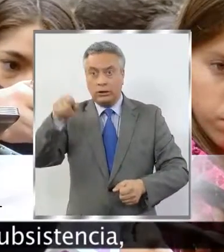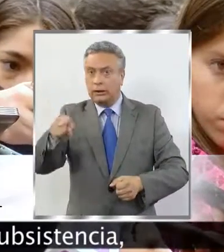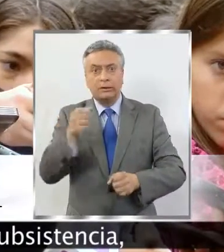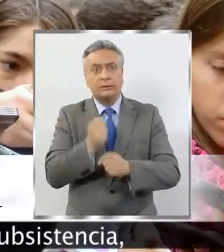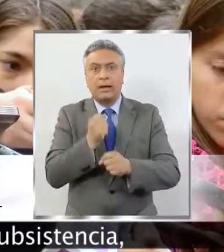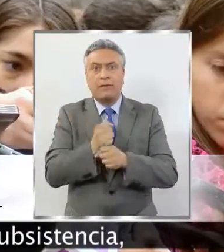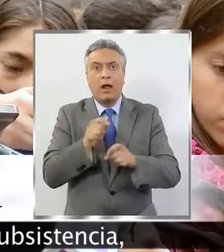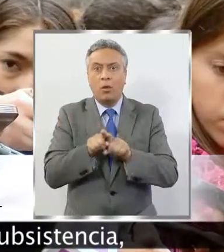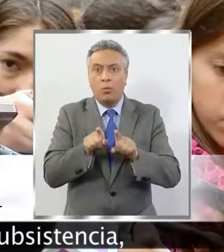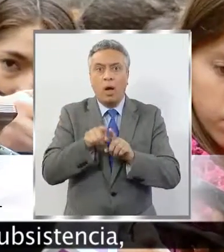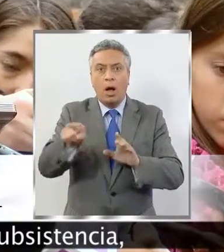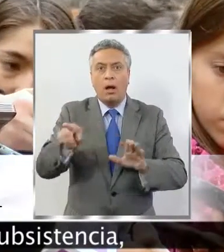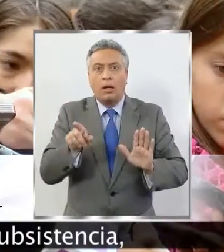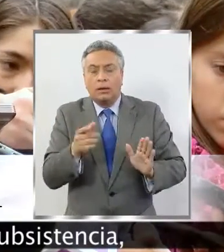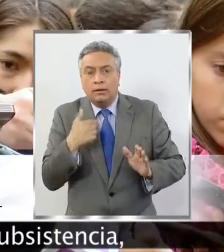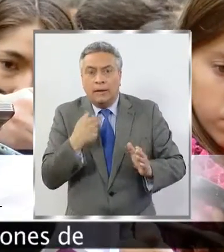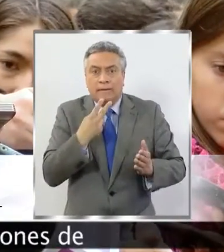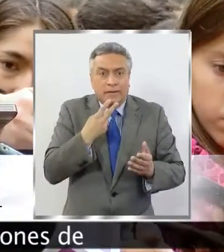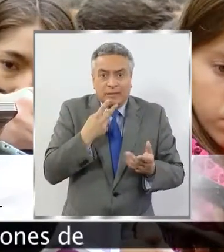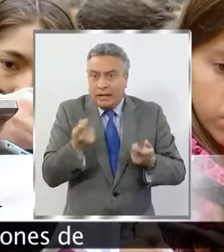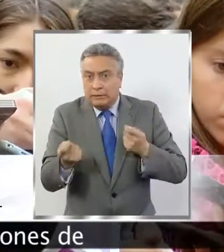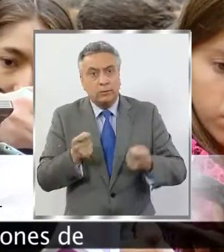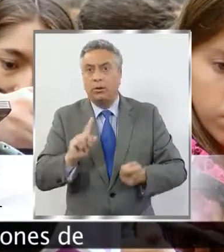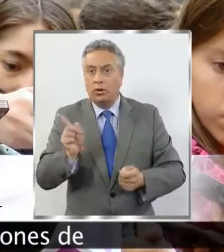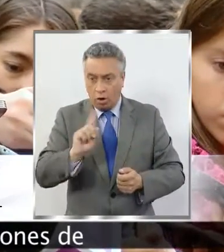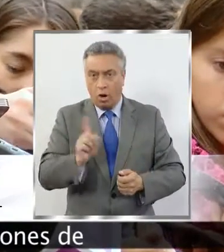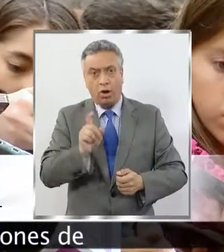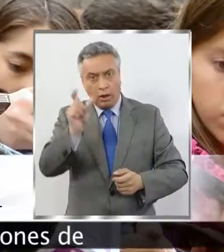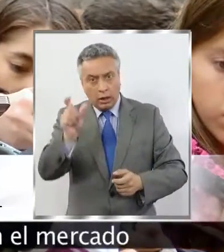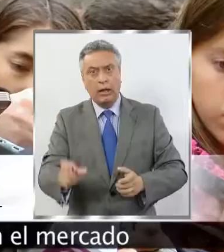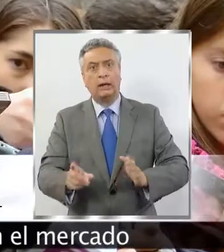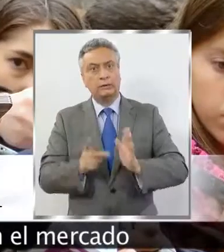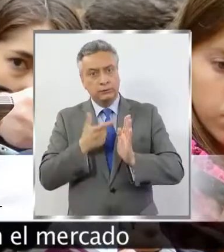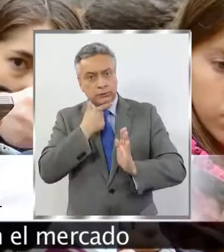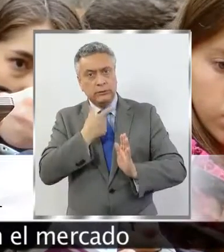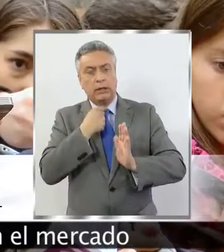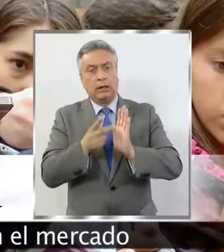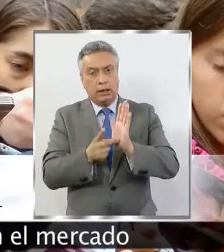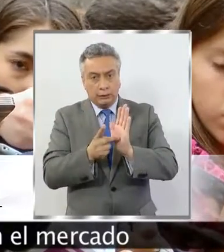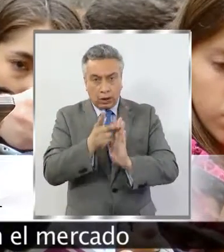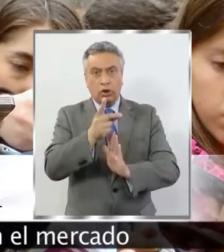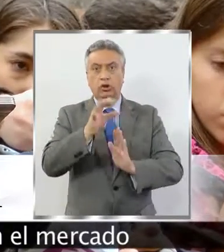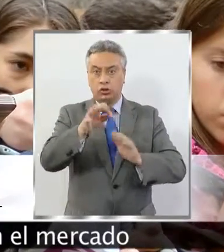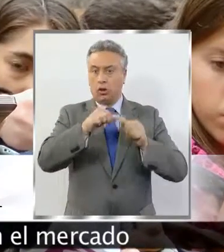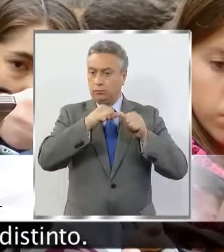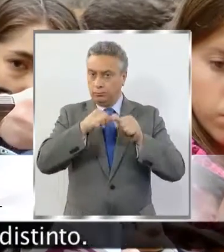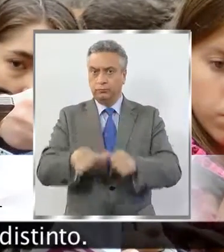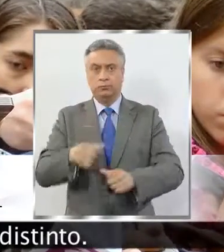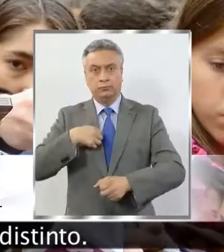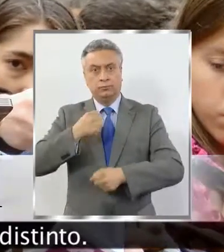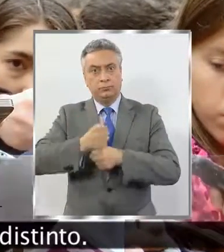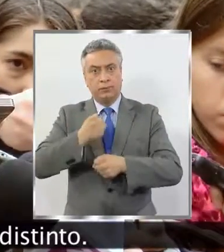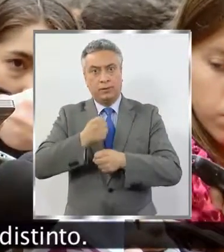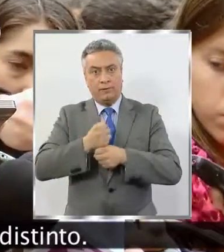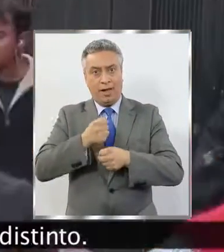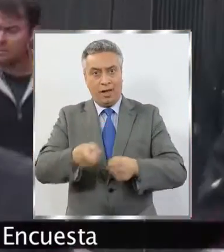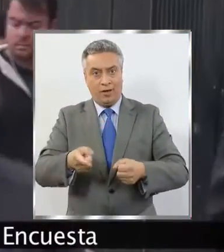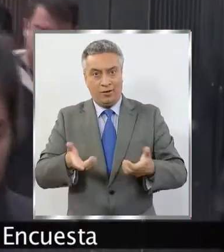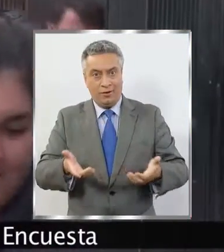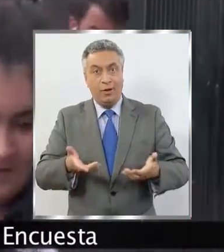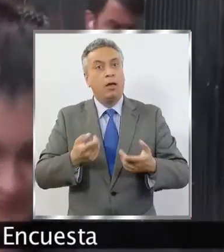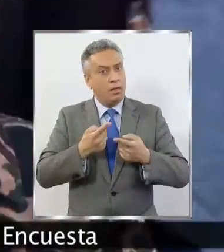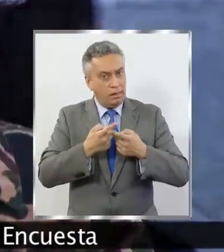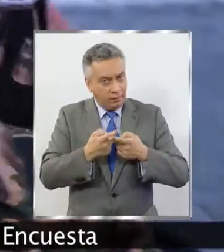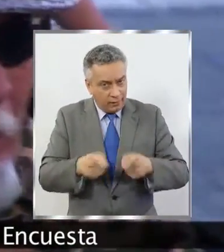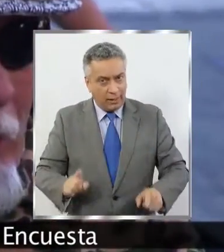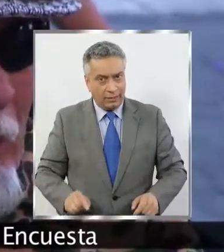no sea por condiciones de subsistencia, sino que sea por condiciones de desarrollo y permanencia en el mercado laboral, que es distinto.